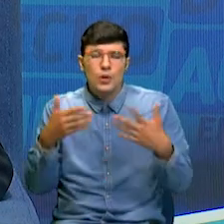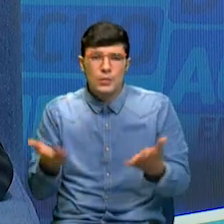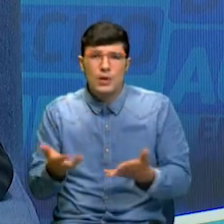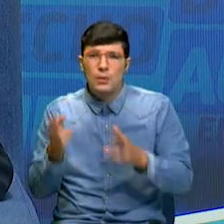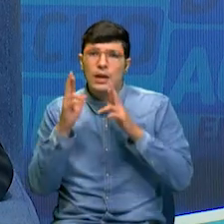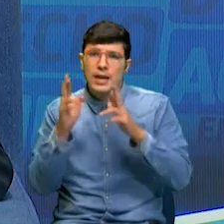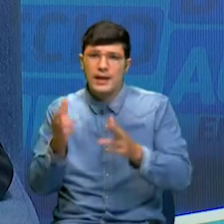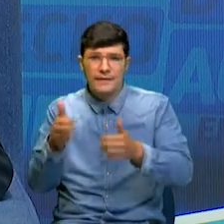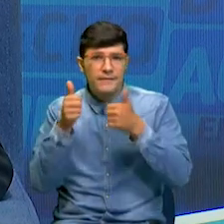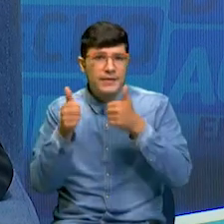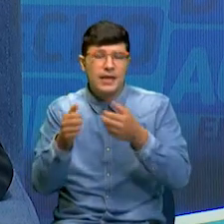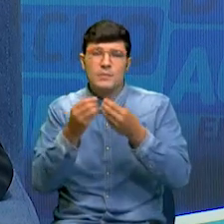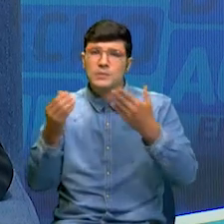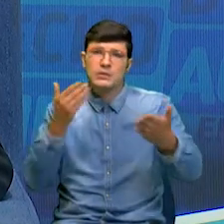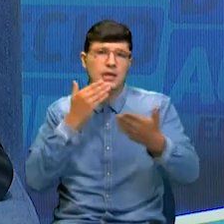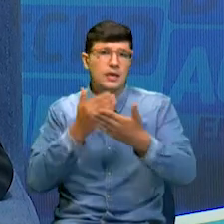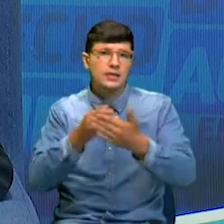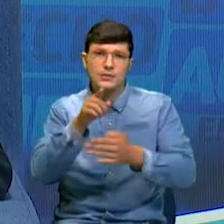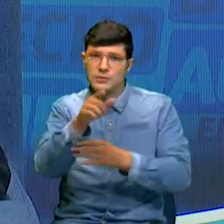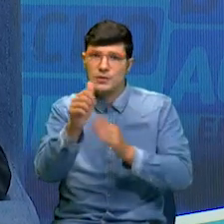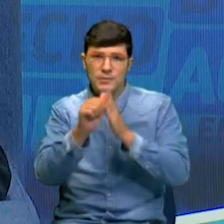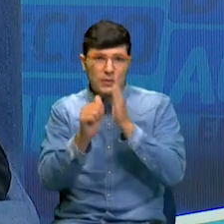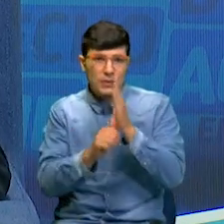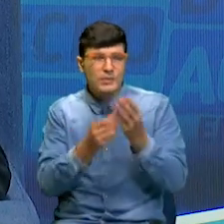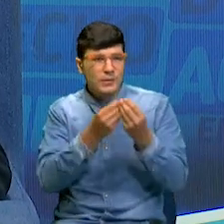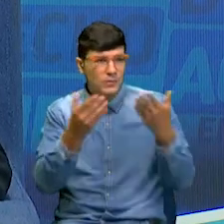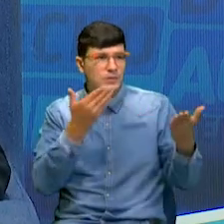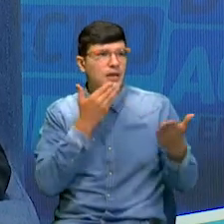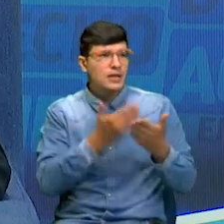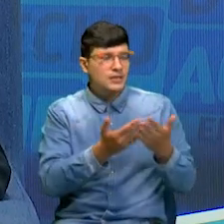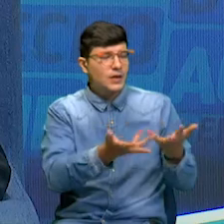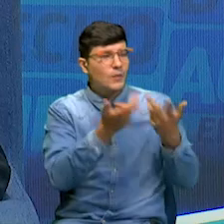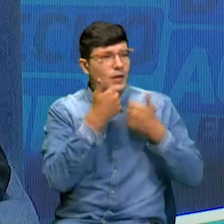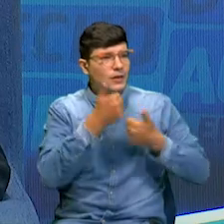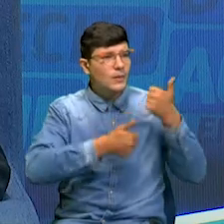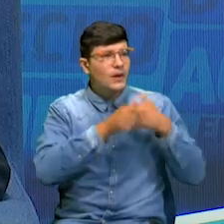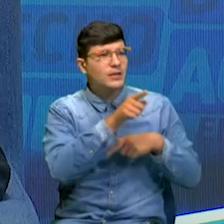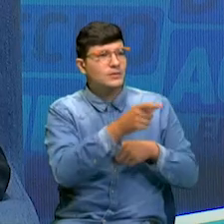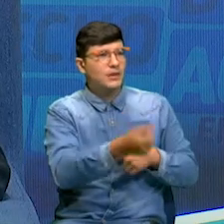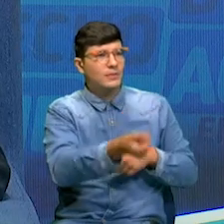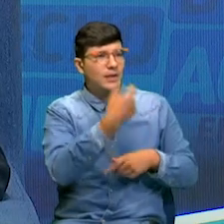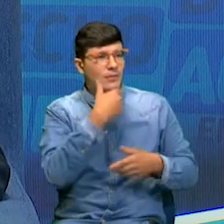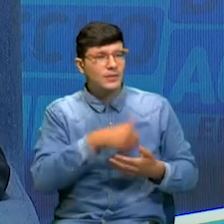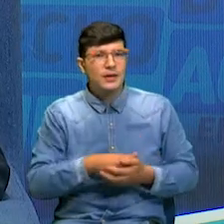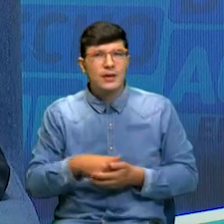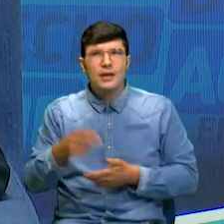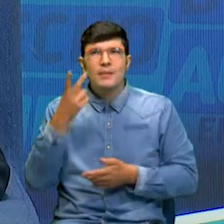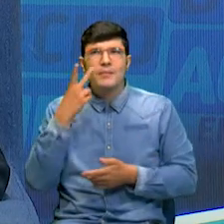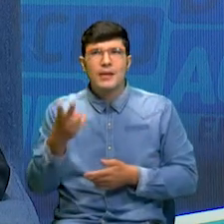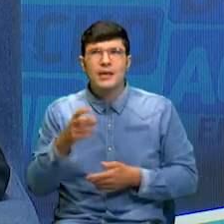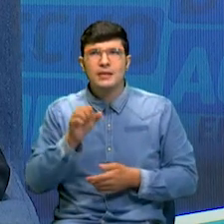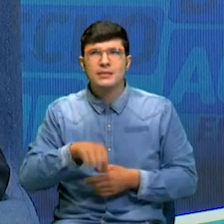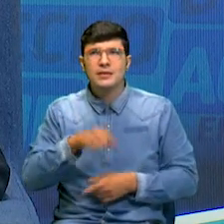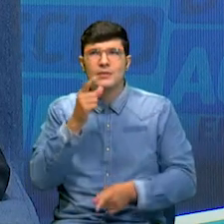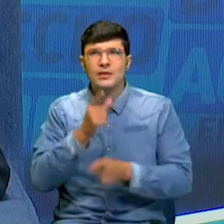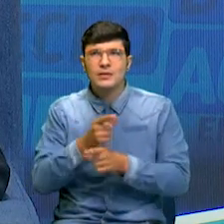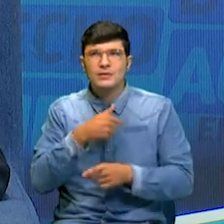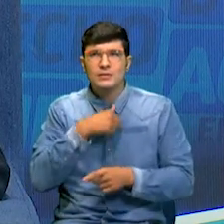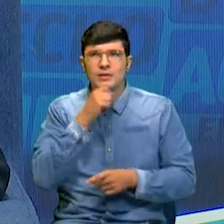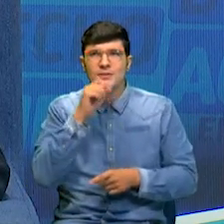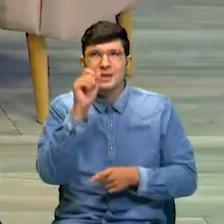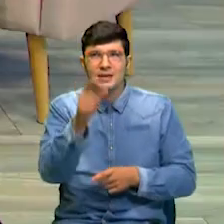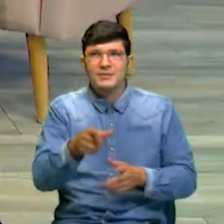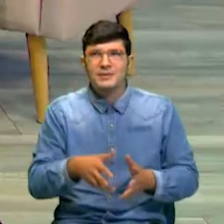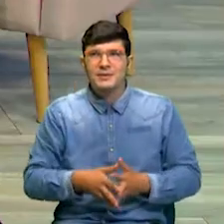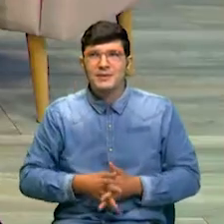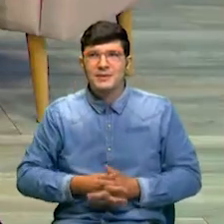bien. Gracias por el programa. Muchas gracias. Doctores, cuéntenos, ¿cuál es su inquietud? Doctores, mire, sí, mi inquietud es esta. Lo que pasa es